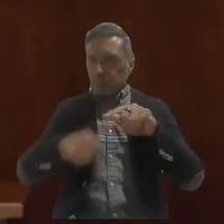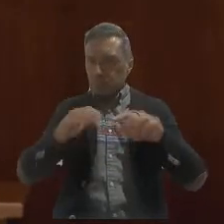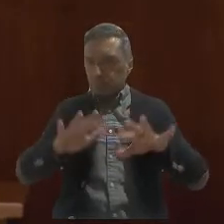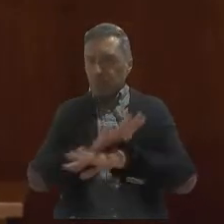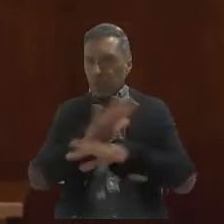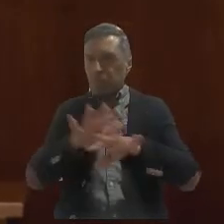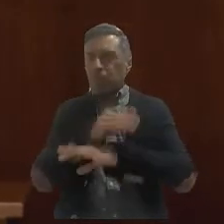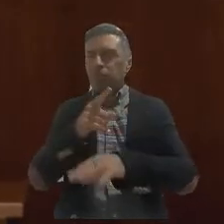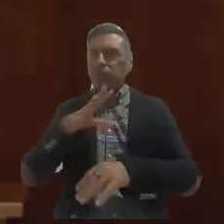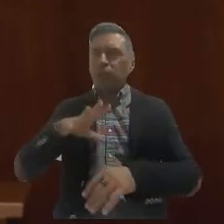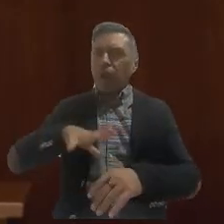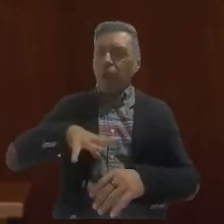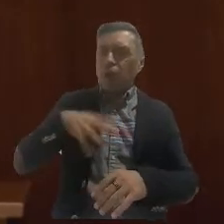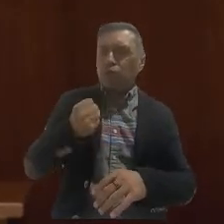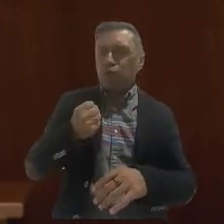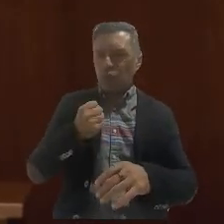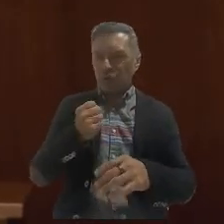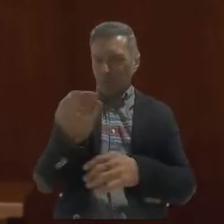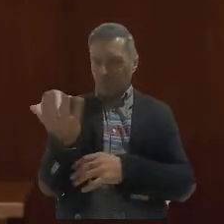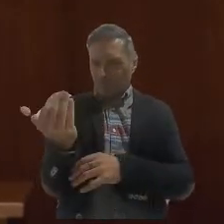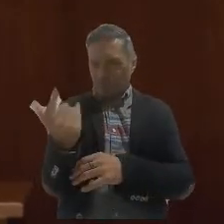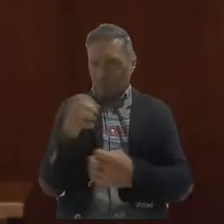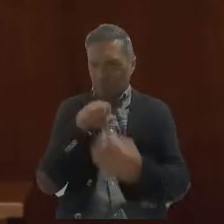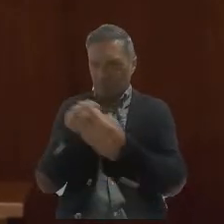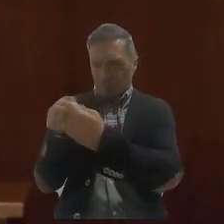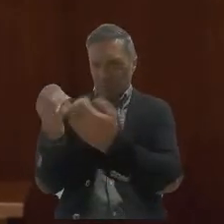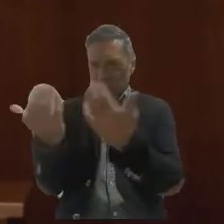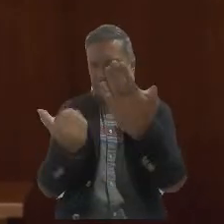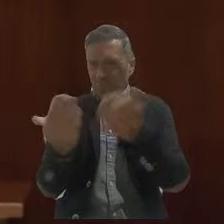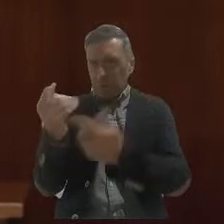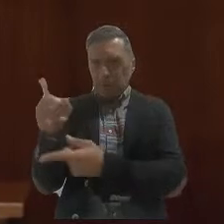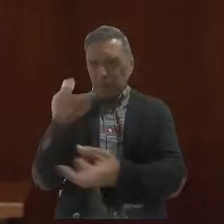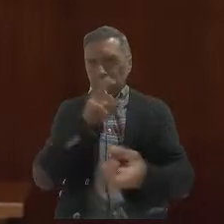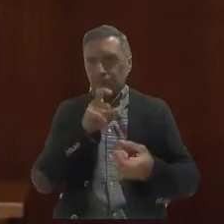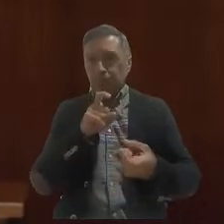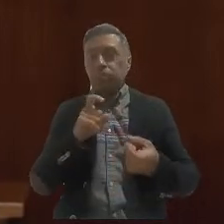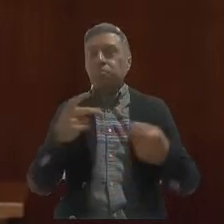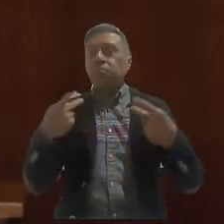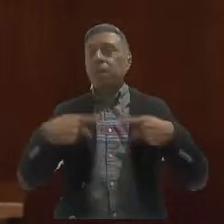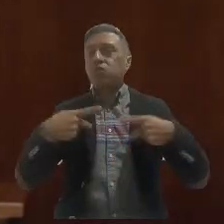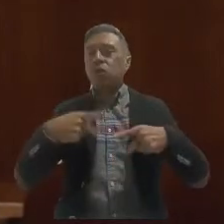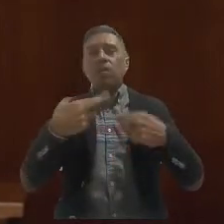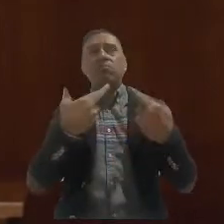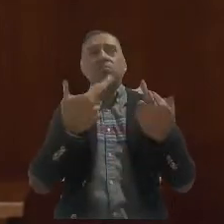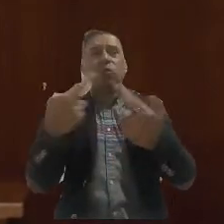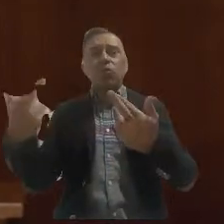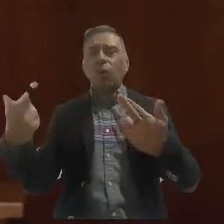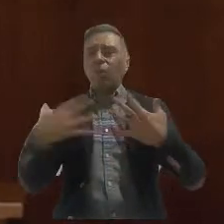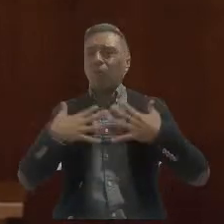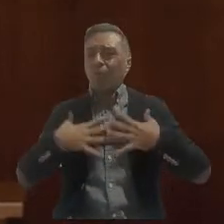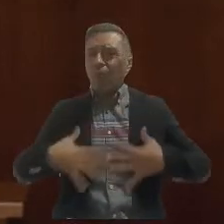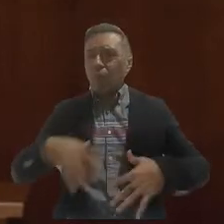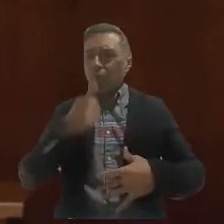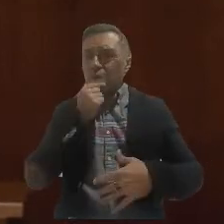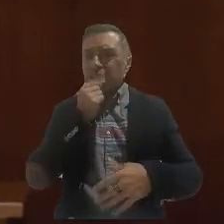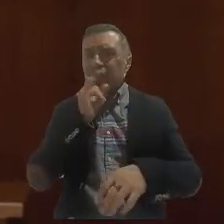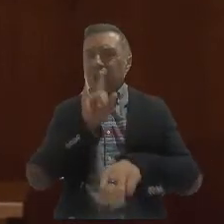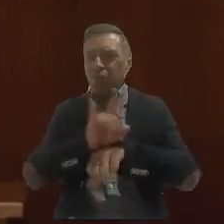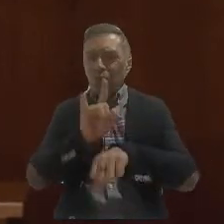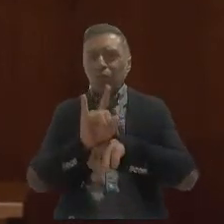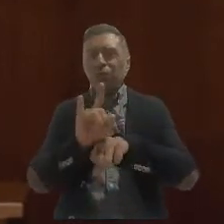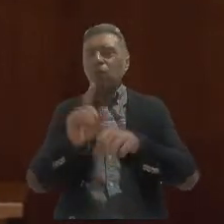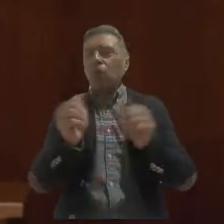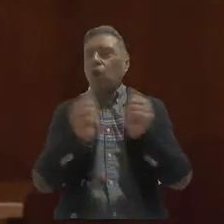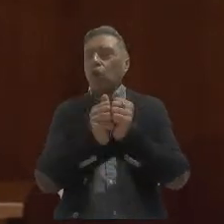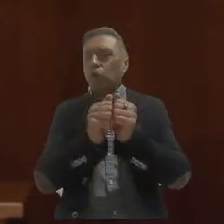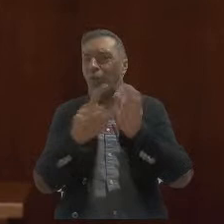extorsión cometidas por personas a quienes les son facilitados uniformes, insignias, vehículos oficiales, incluso armas con el objeto